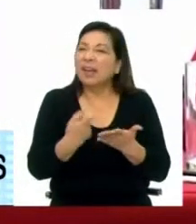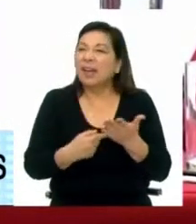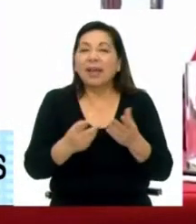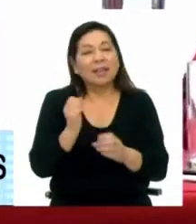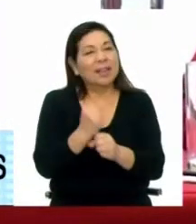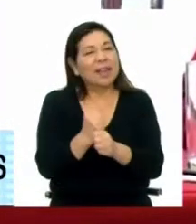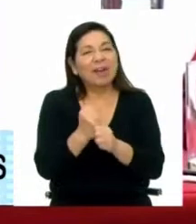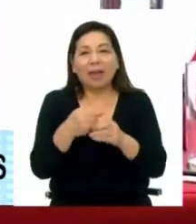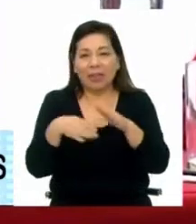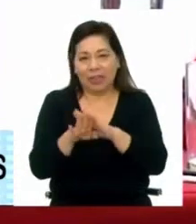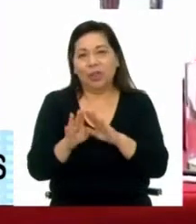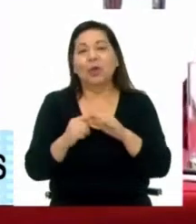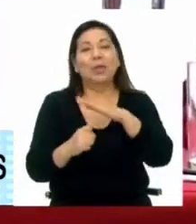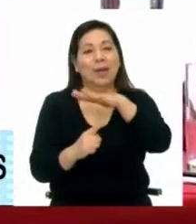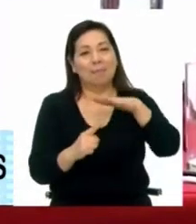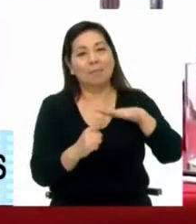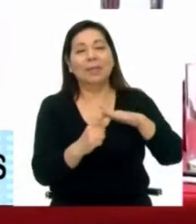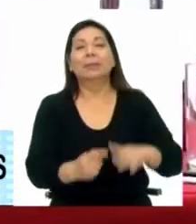trabajando. Gracias.